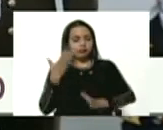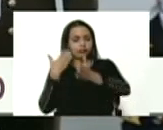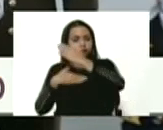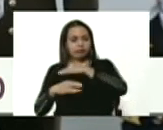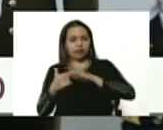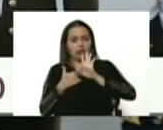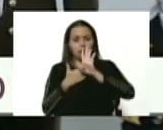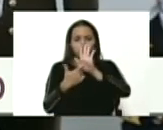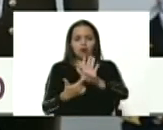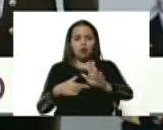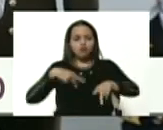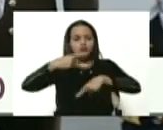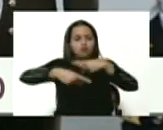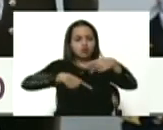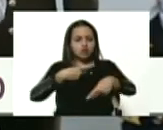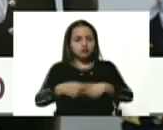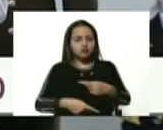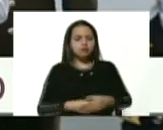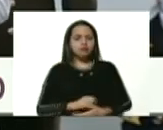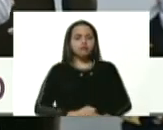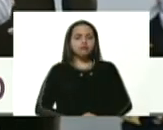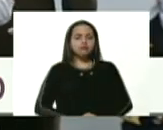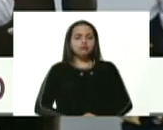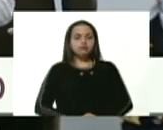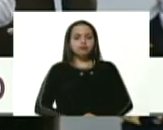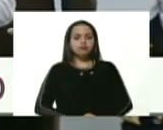un proceso.